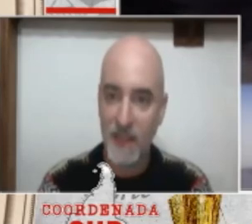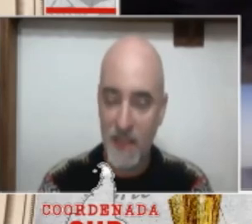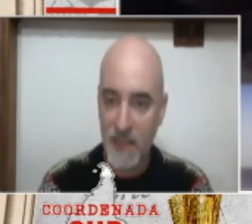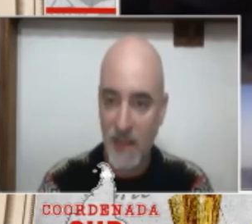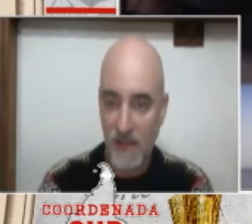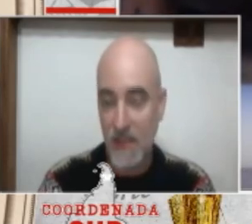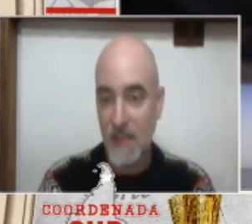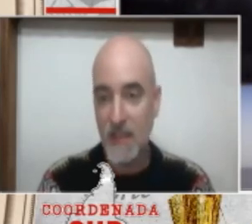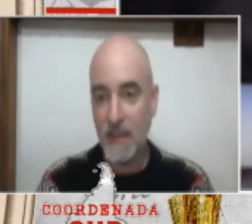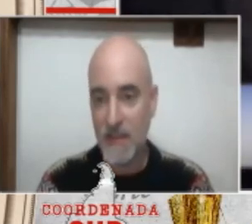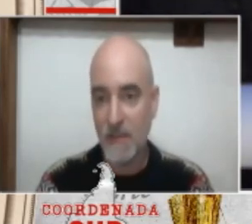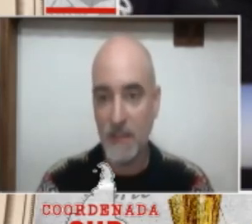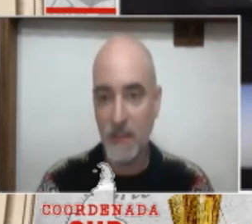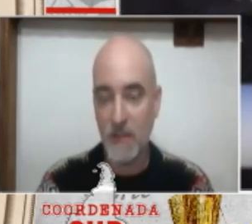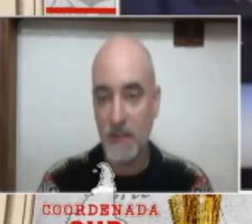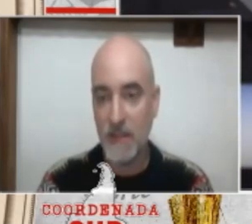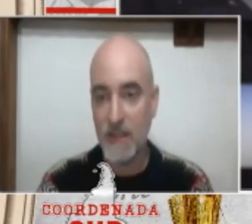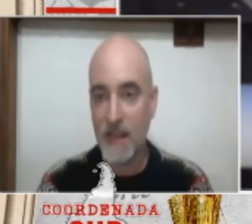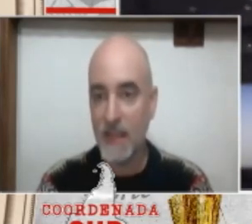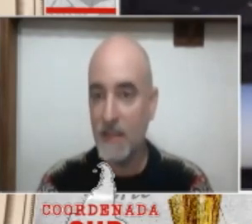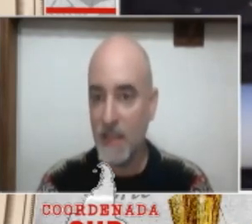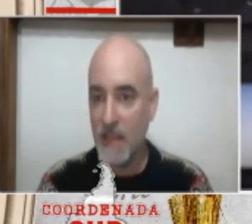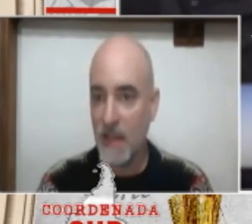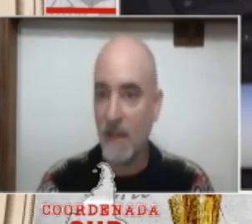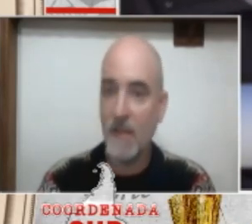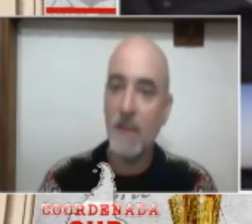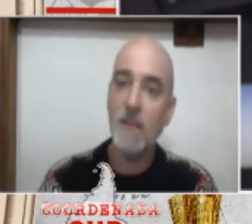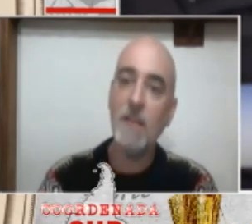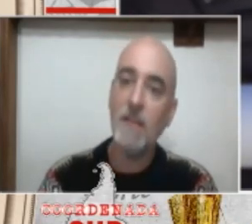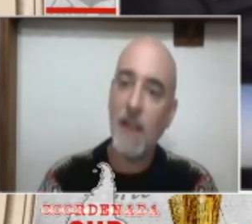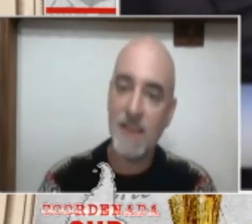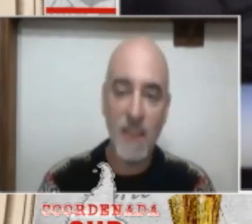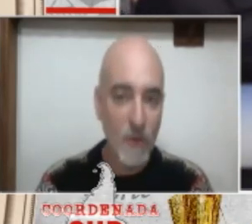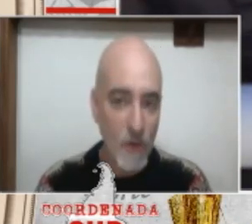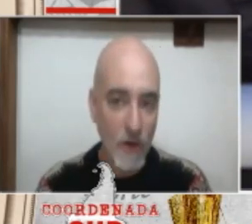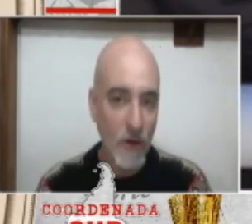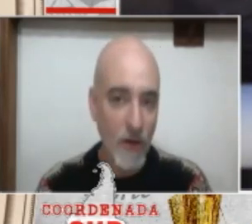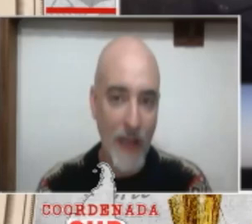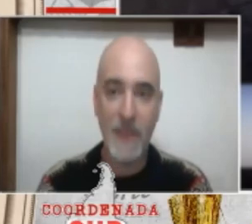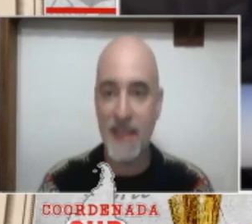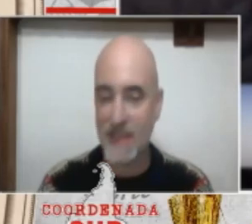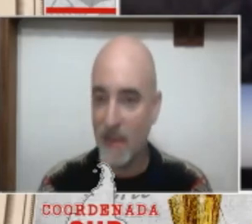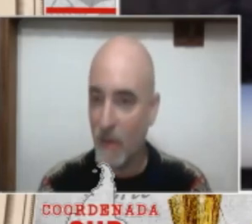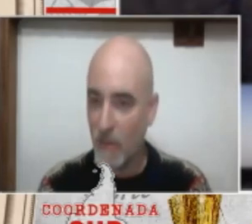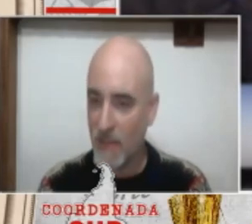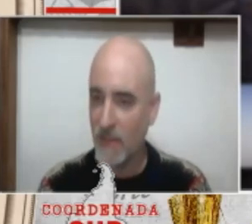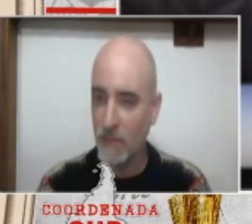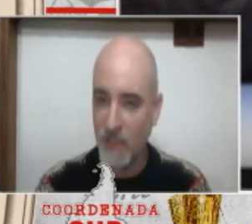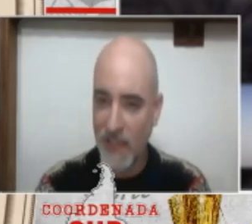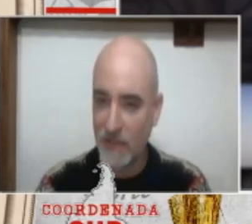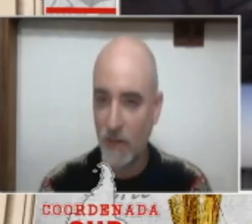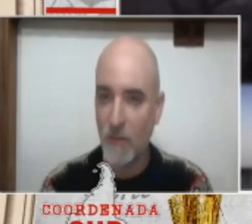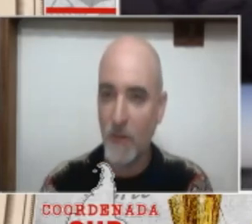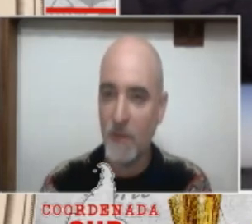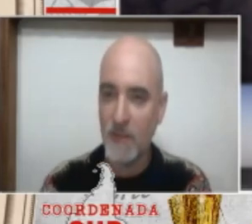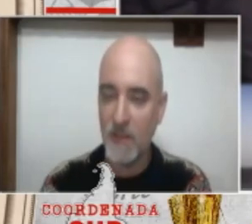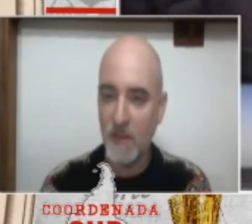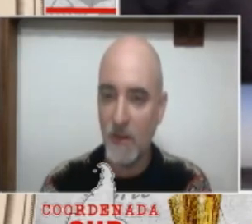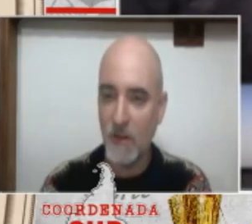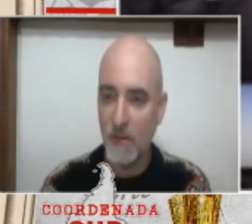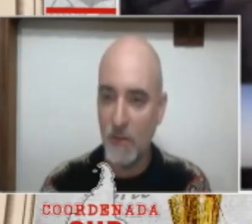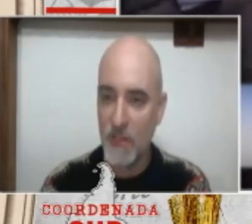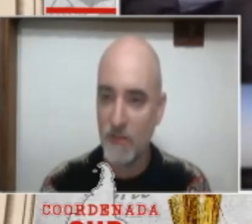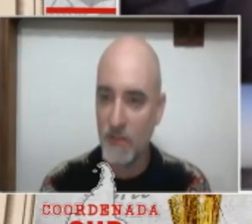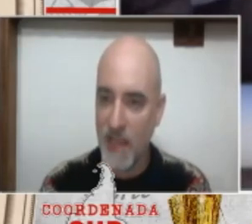de la guerrilla, que llaman terroristas en Argentina. Ayer hubo amenazas de bombas en un teatro